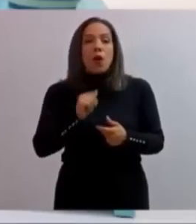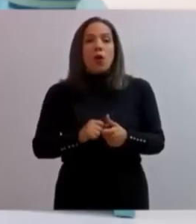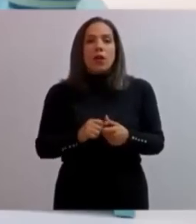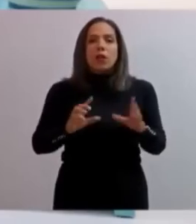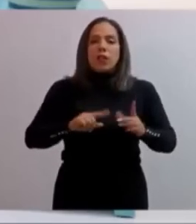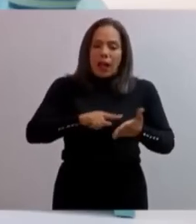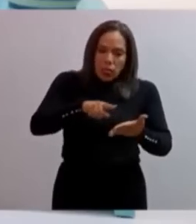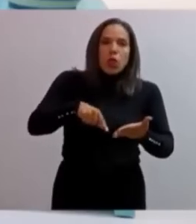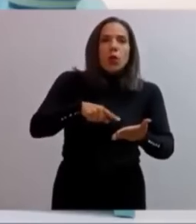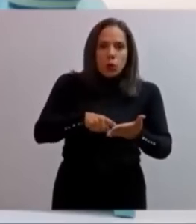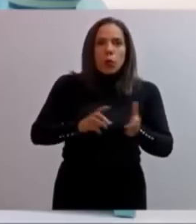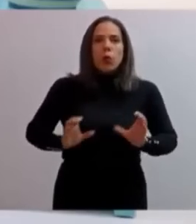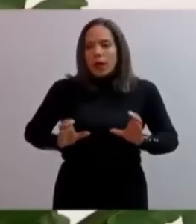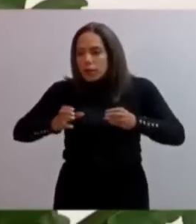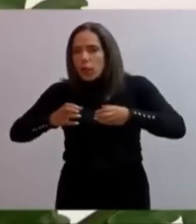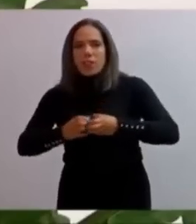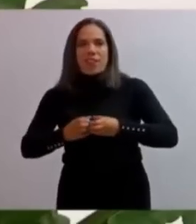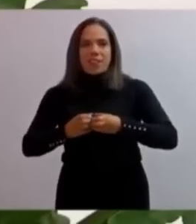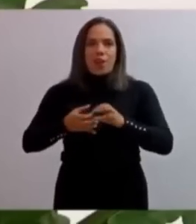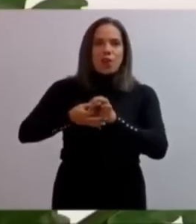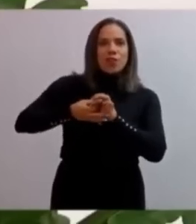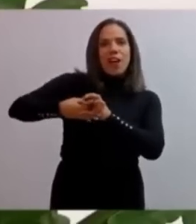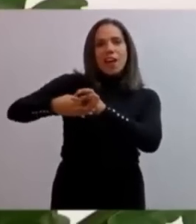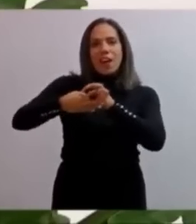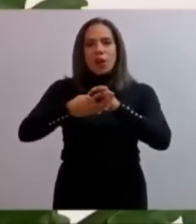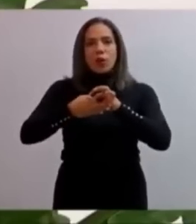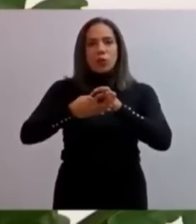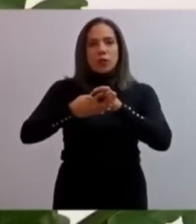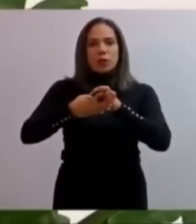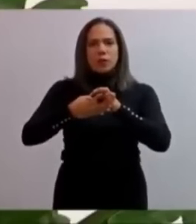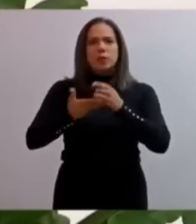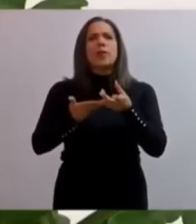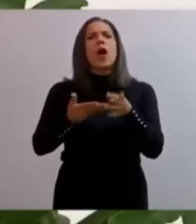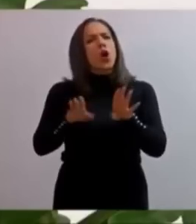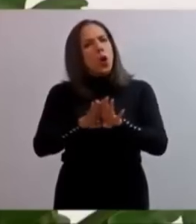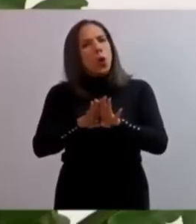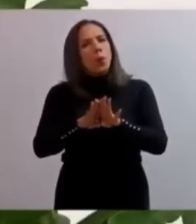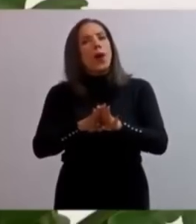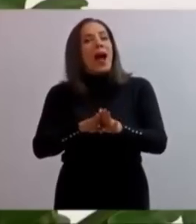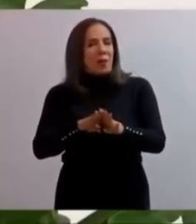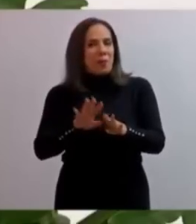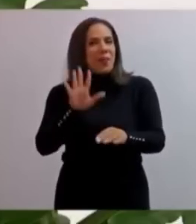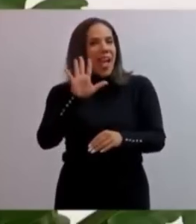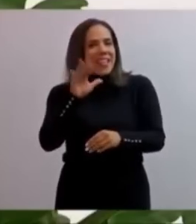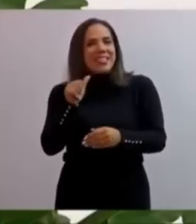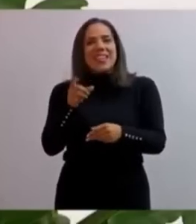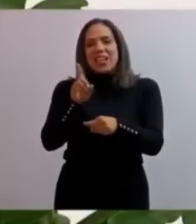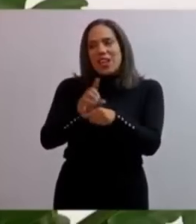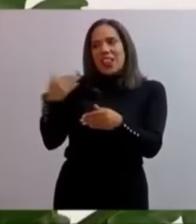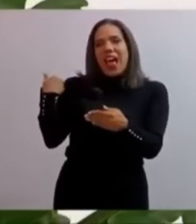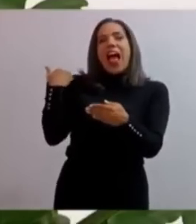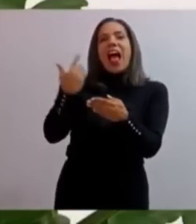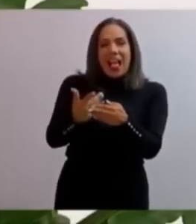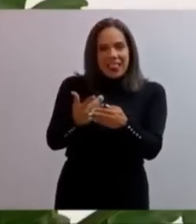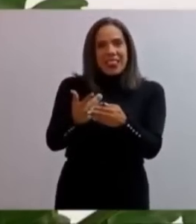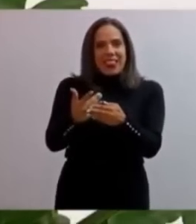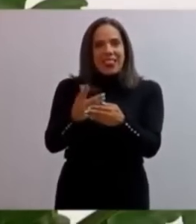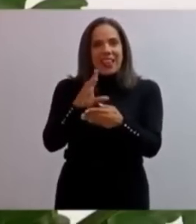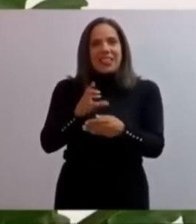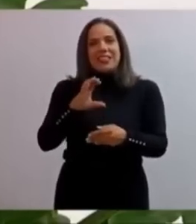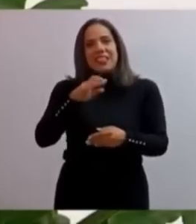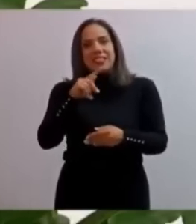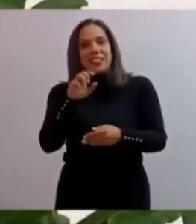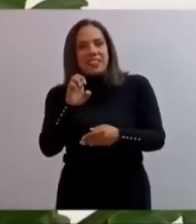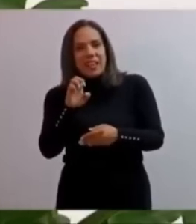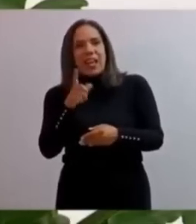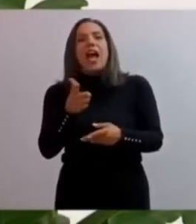sus compañeras y compañeros docentes, 5 días antes del inicio de clases y 8 días a lo largo del ciclo escolar para abordar